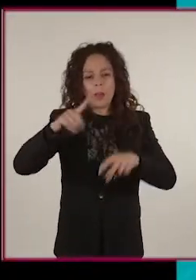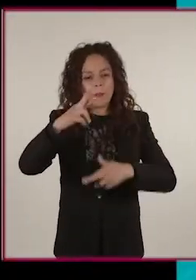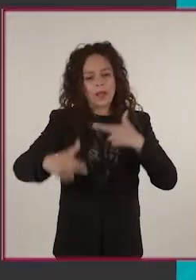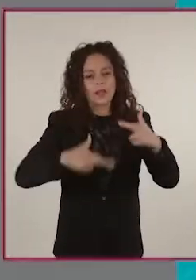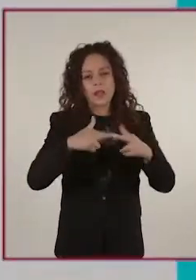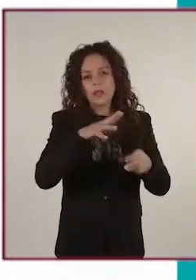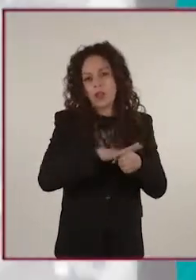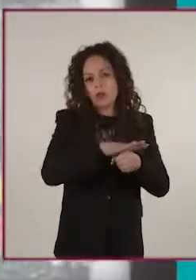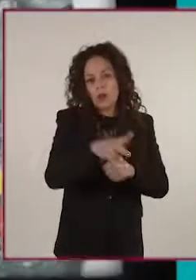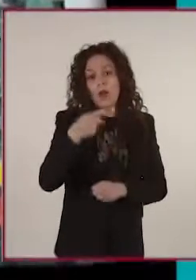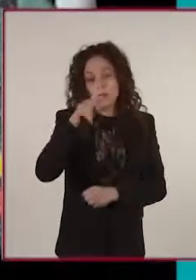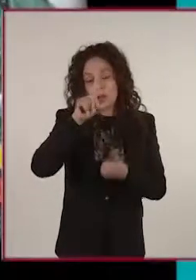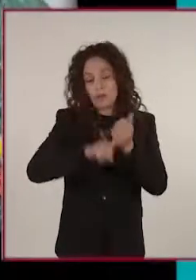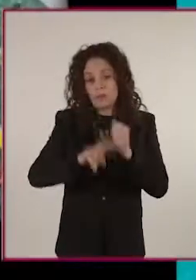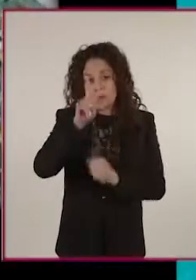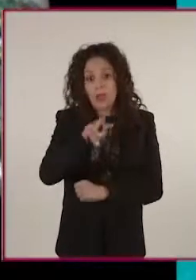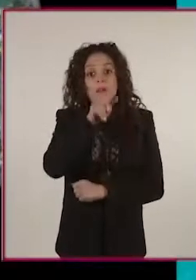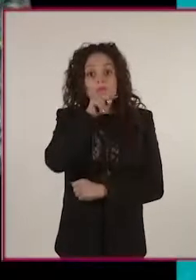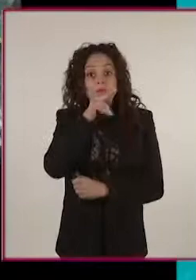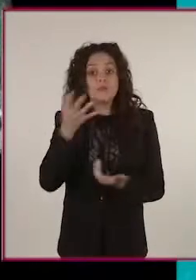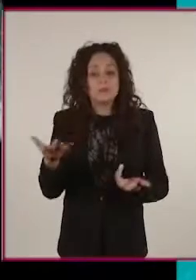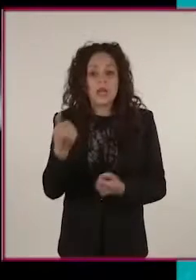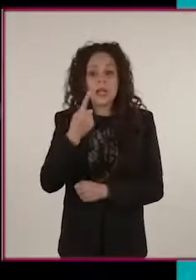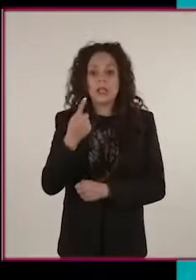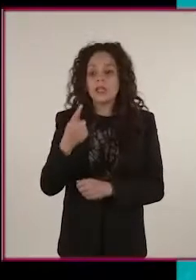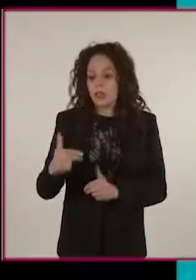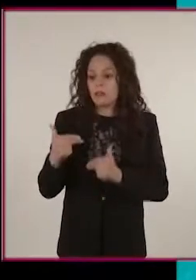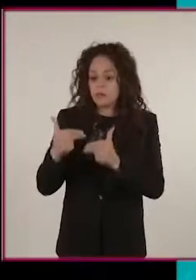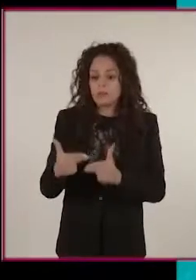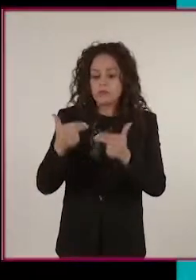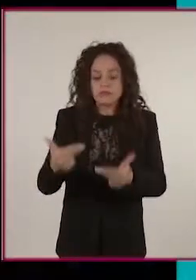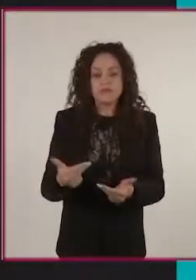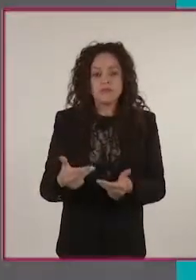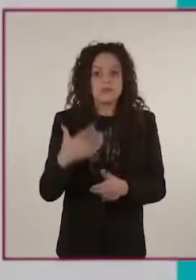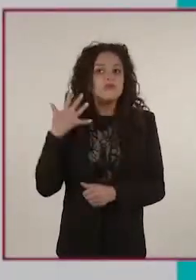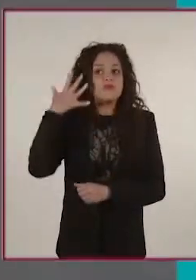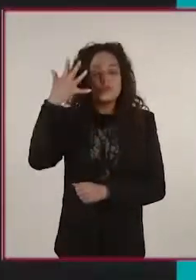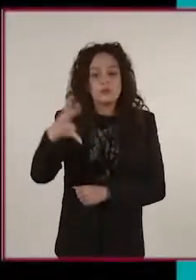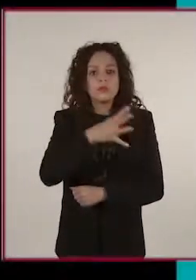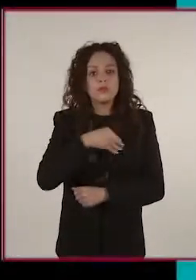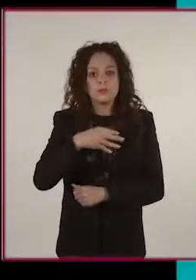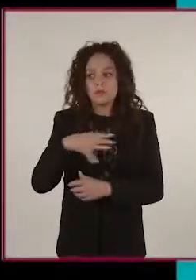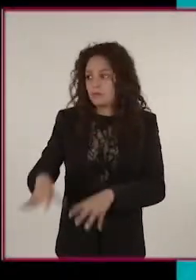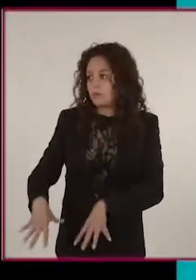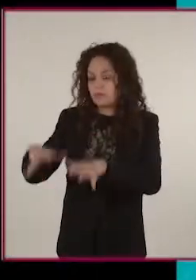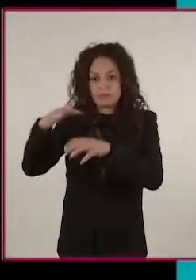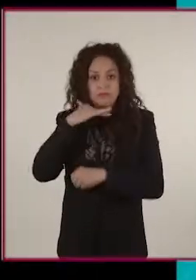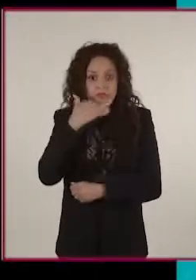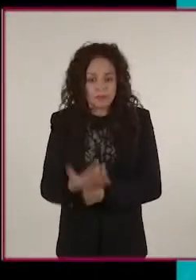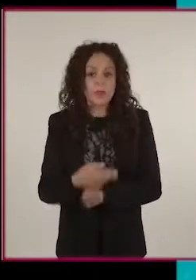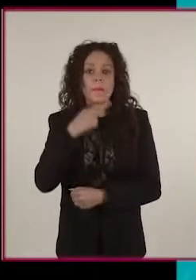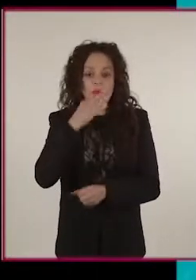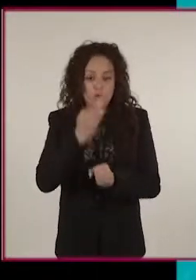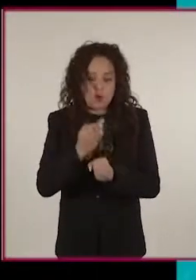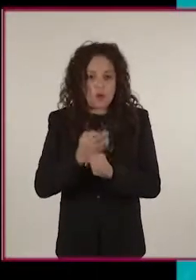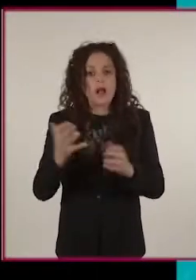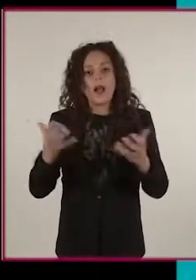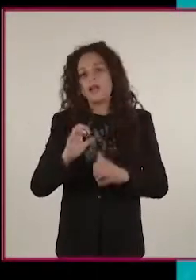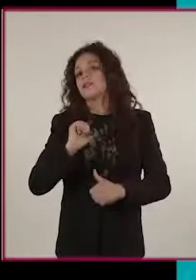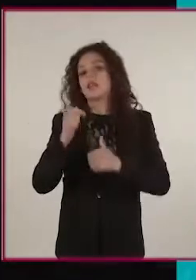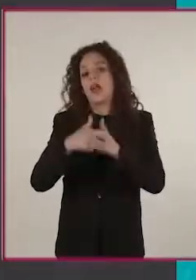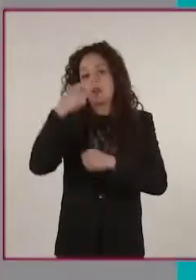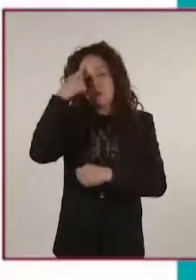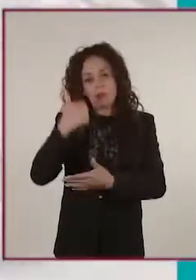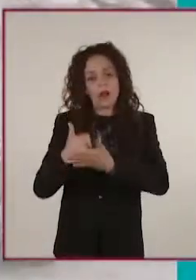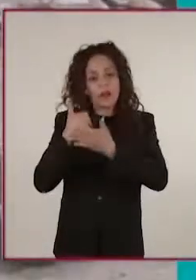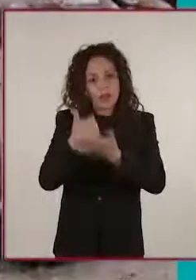de ser abrumadoras. ¿Qué ciudad le vamos a dejar a nuestros hijos? Hagamos algo para poner nuestro granito de arena, enseñando a los